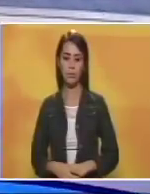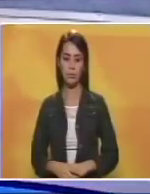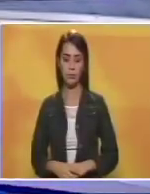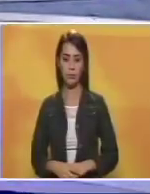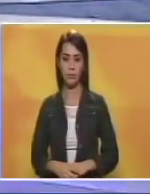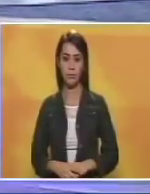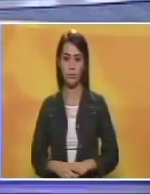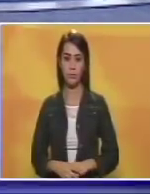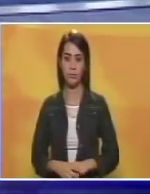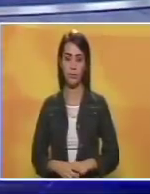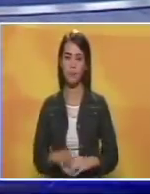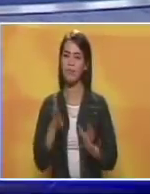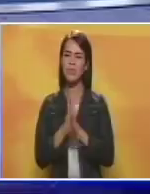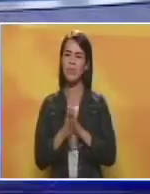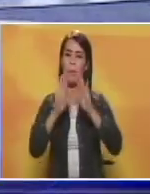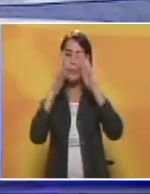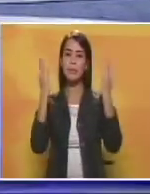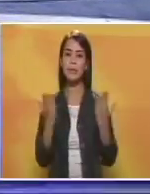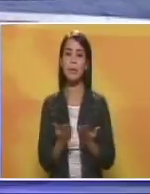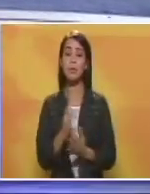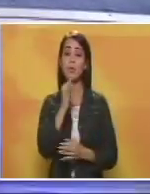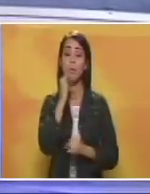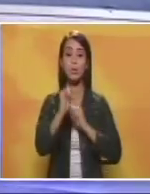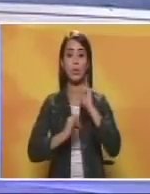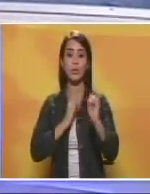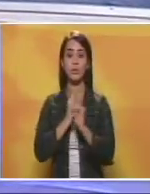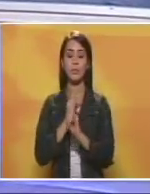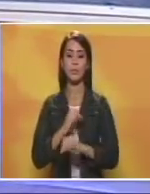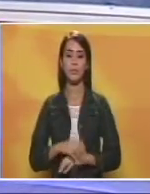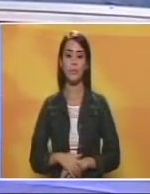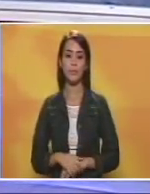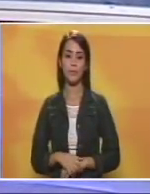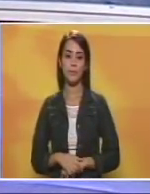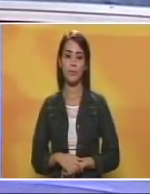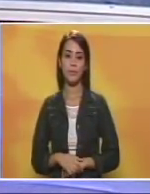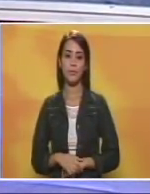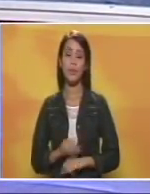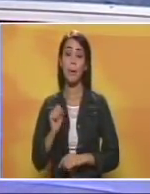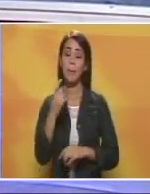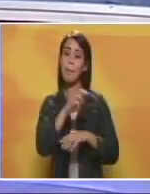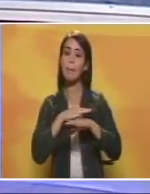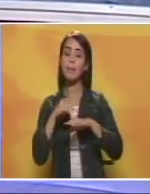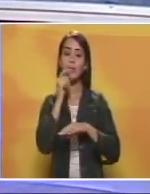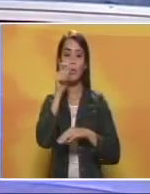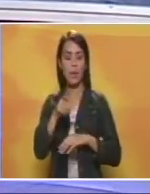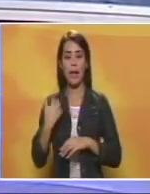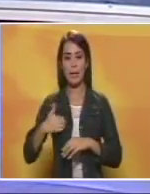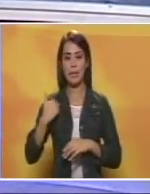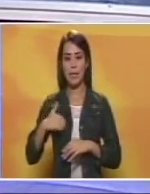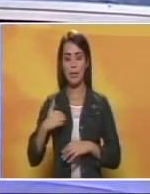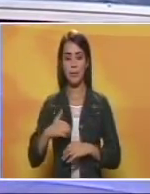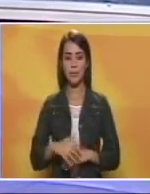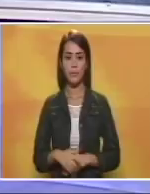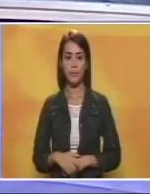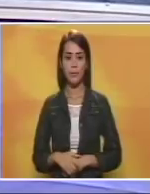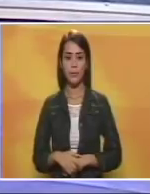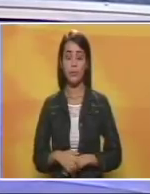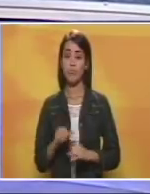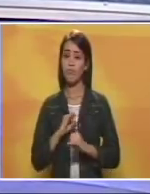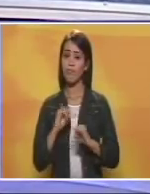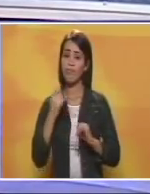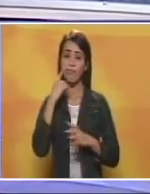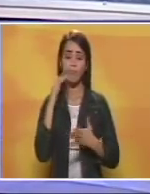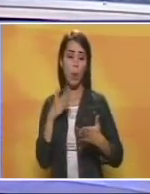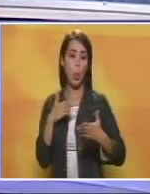Iniciamos el recorrido por las notas internacionales en lo que pasa en el mundo. El primer ministro de Canadá, Justin Trudeau, descartó que